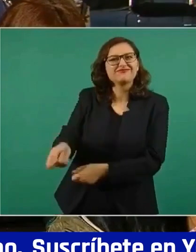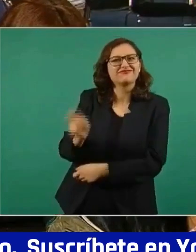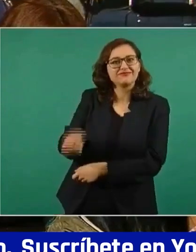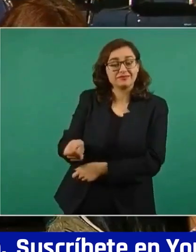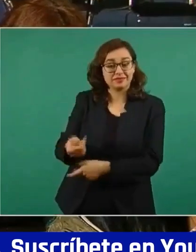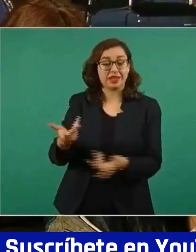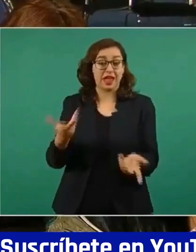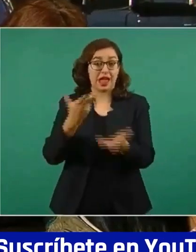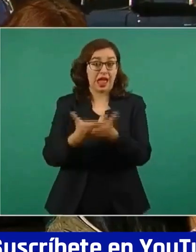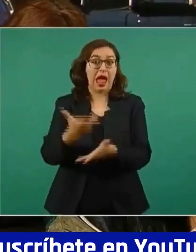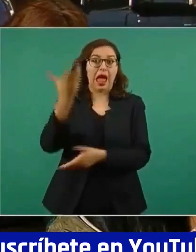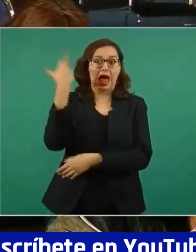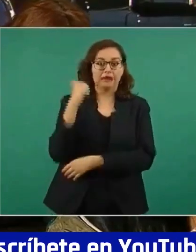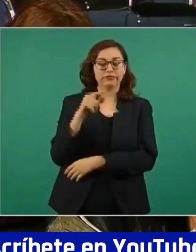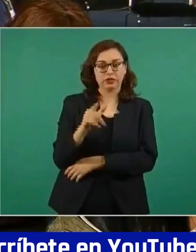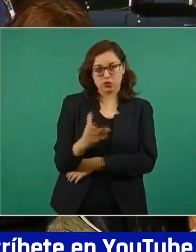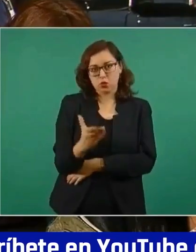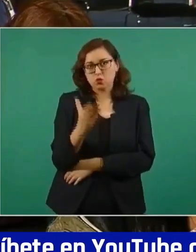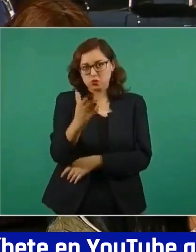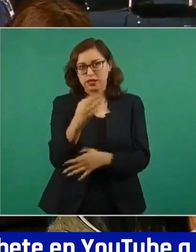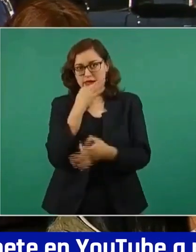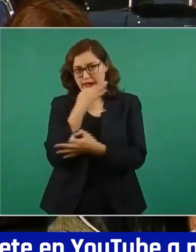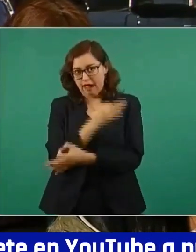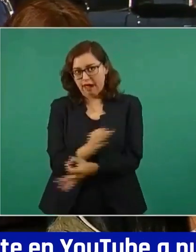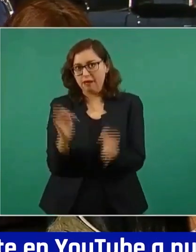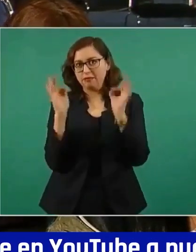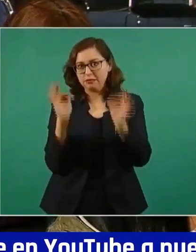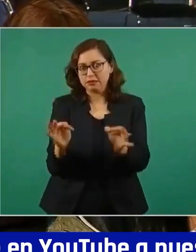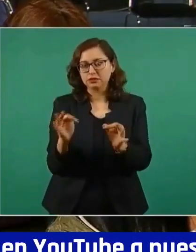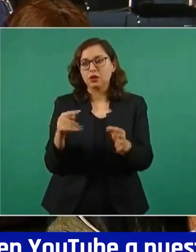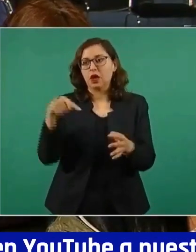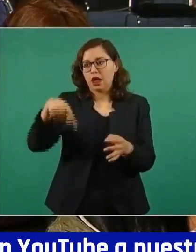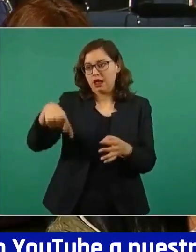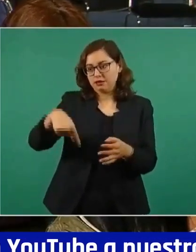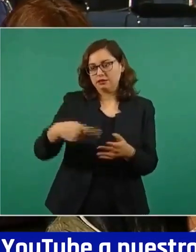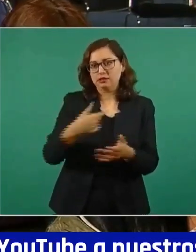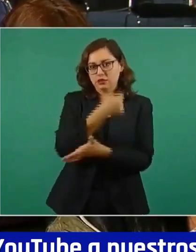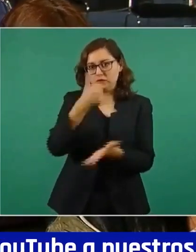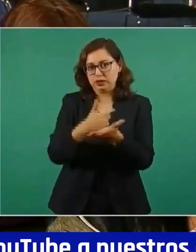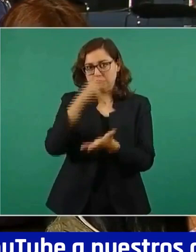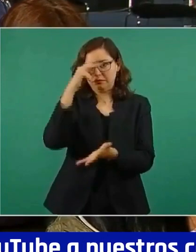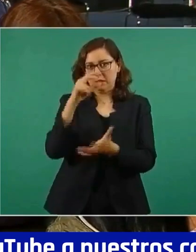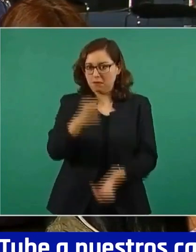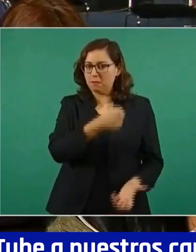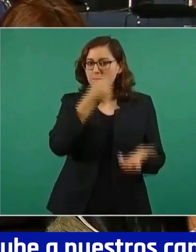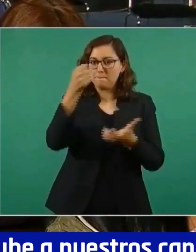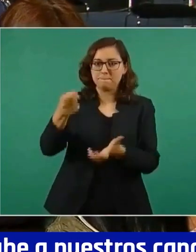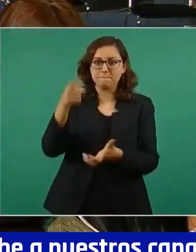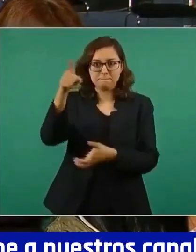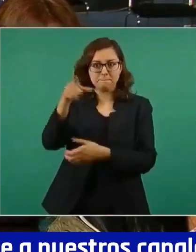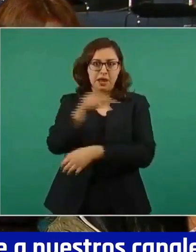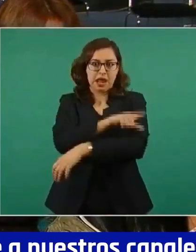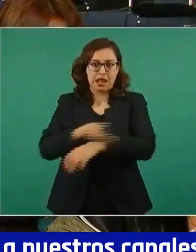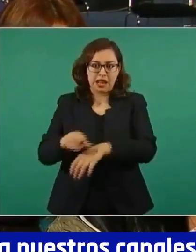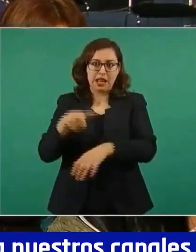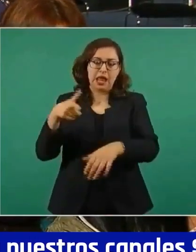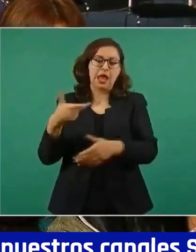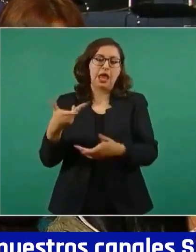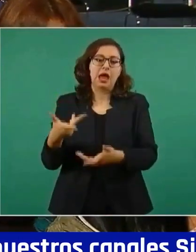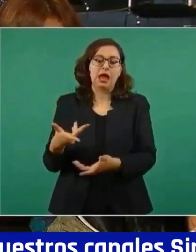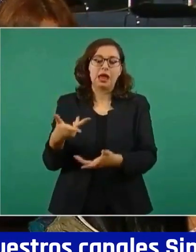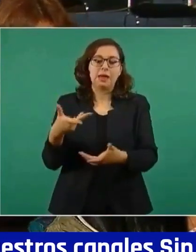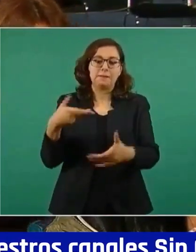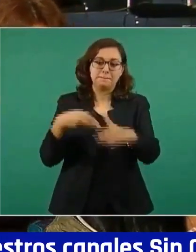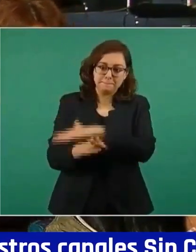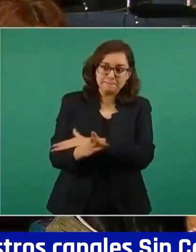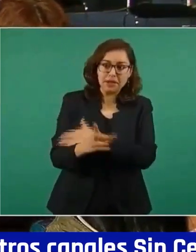la federación encabezada por usted va a apoyar con toda la jefa de gobierno en cuanto a presupuesto para que esta línea puede ser antes de